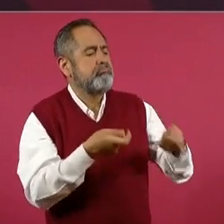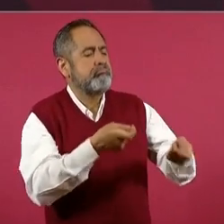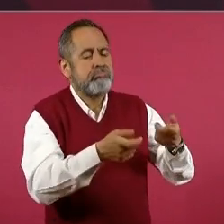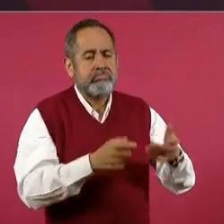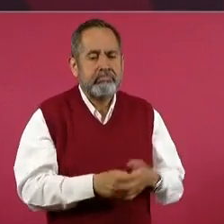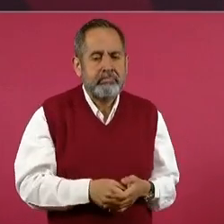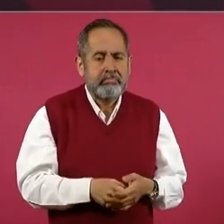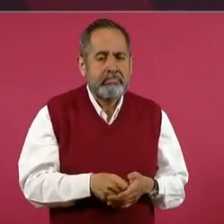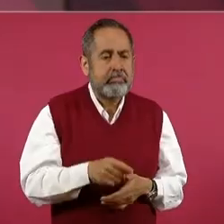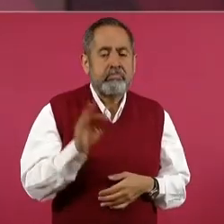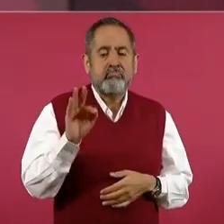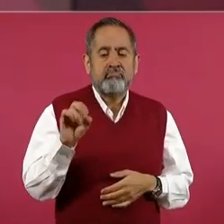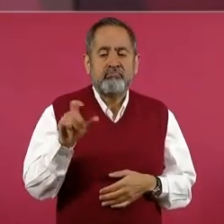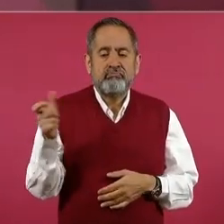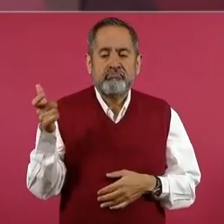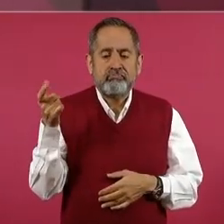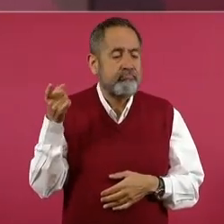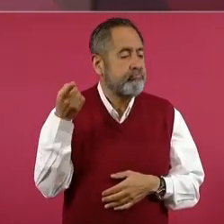a Fox,